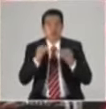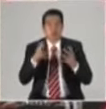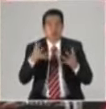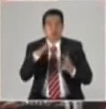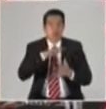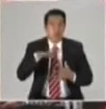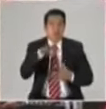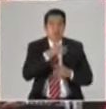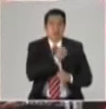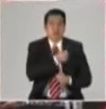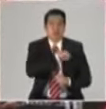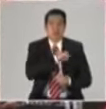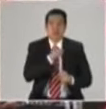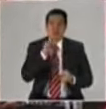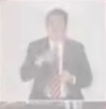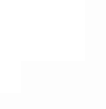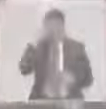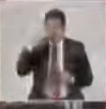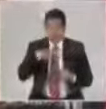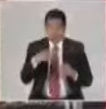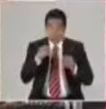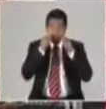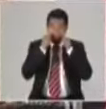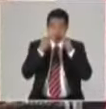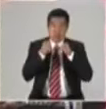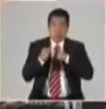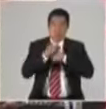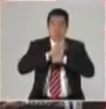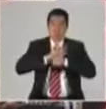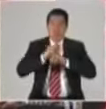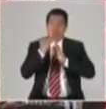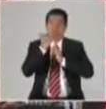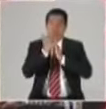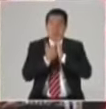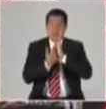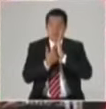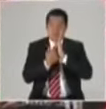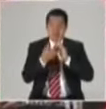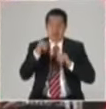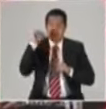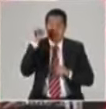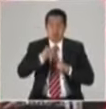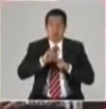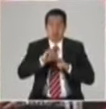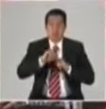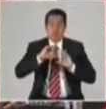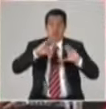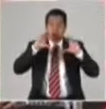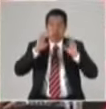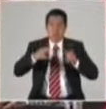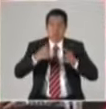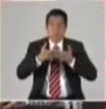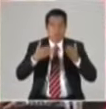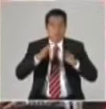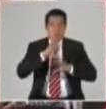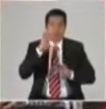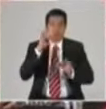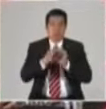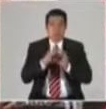la atención a la pandemia. Hoy Chiapas se encuentra en semáforo